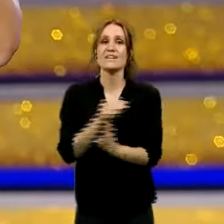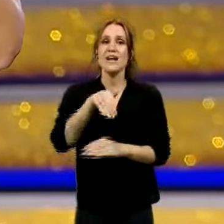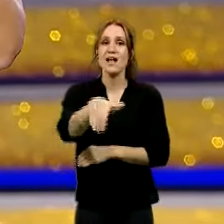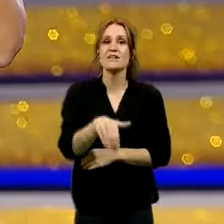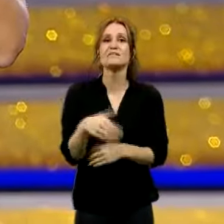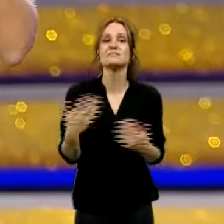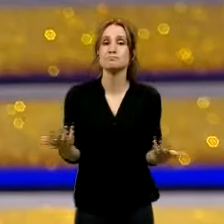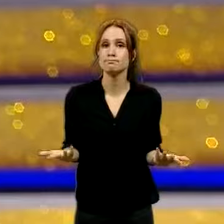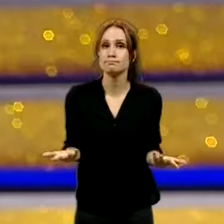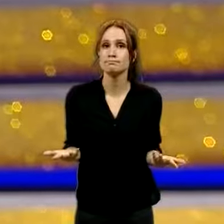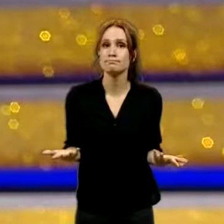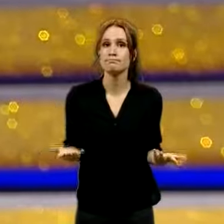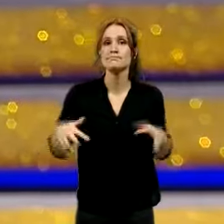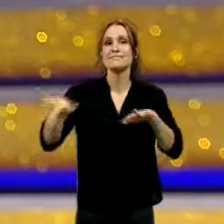es...